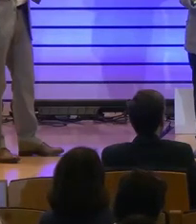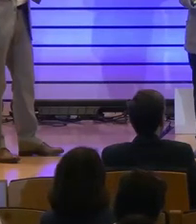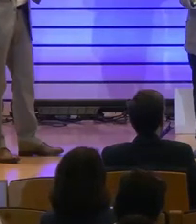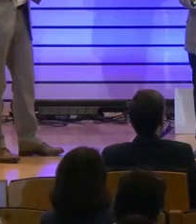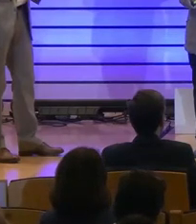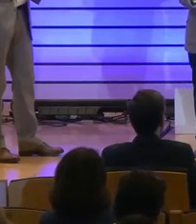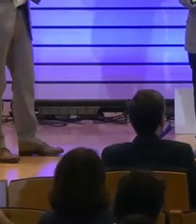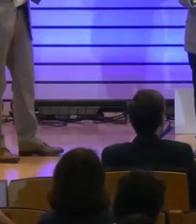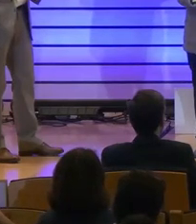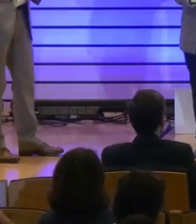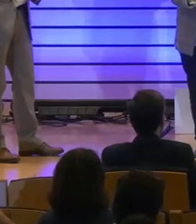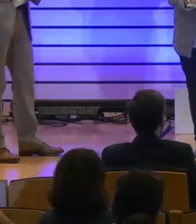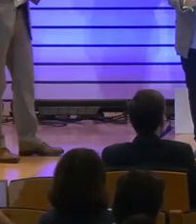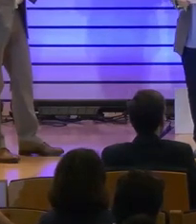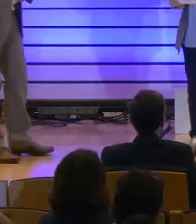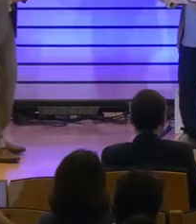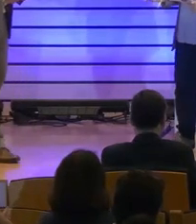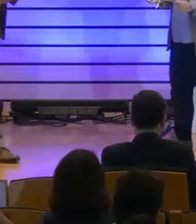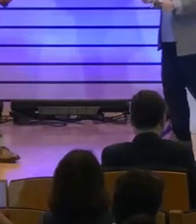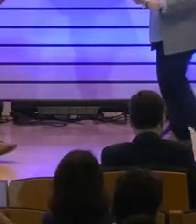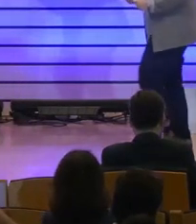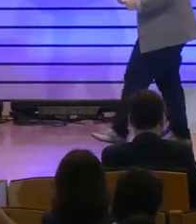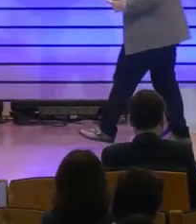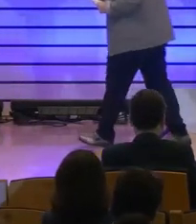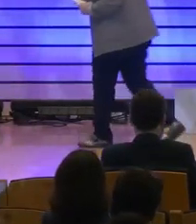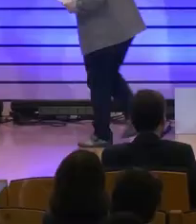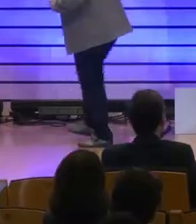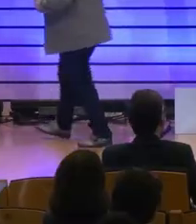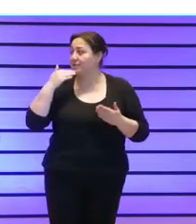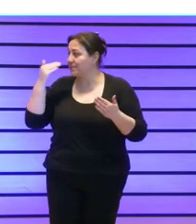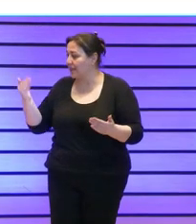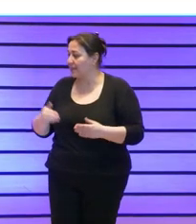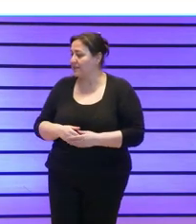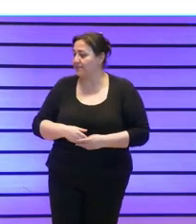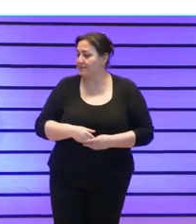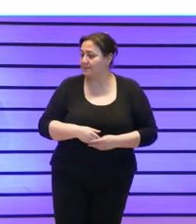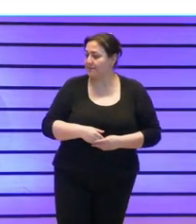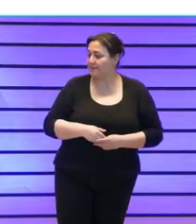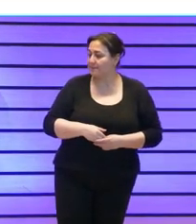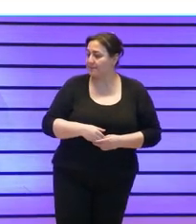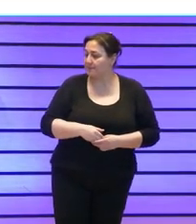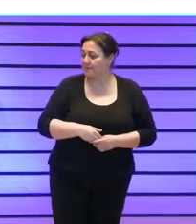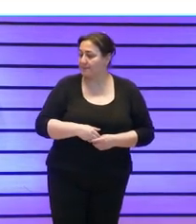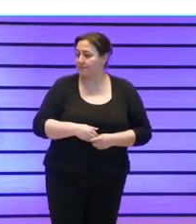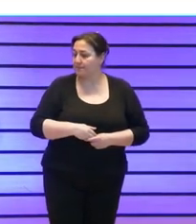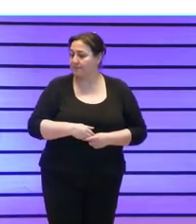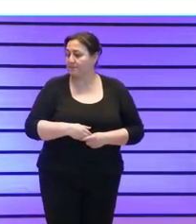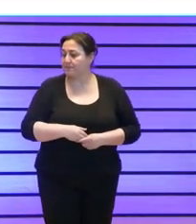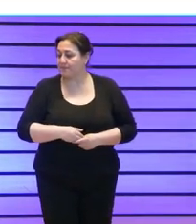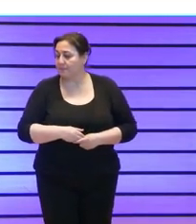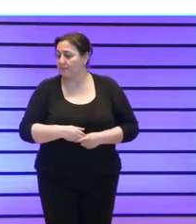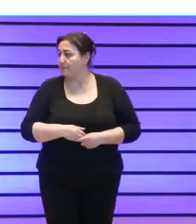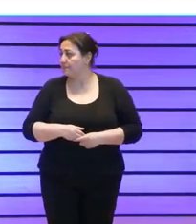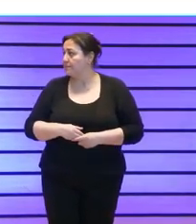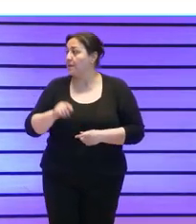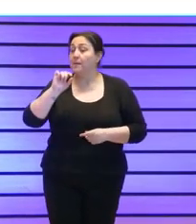presenta Amparo González muchas gracias gracias bueno